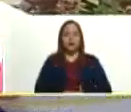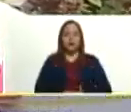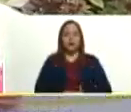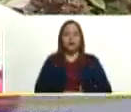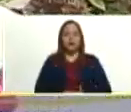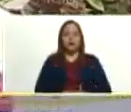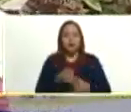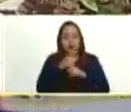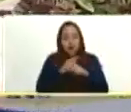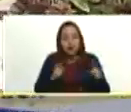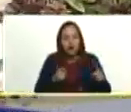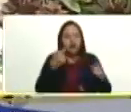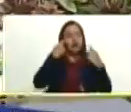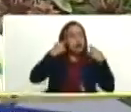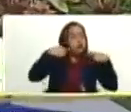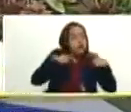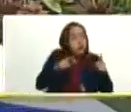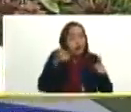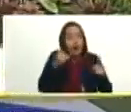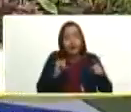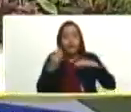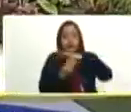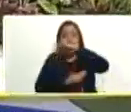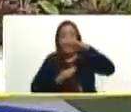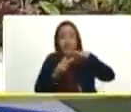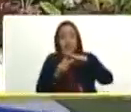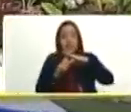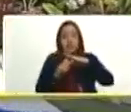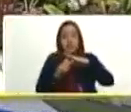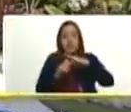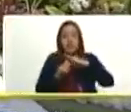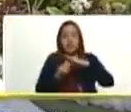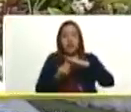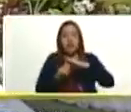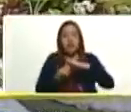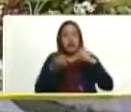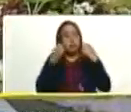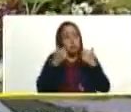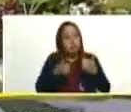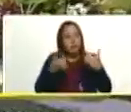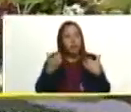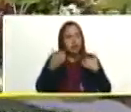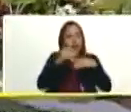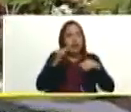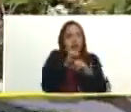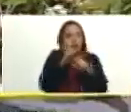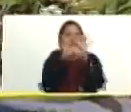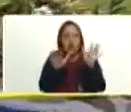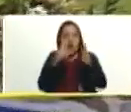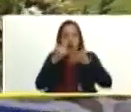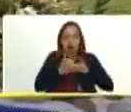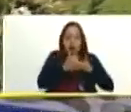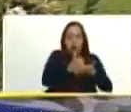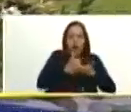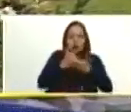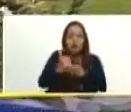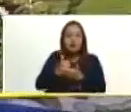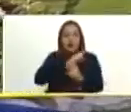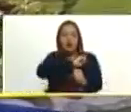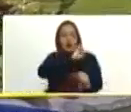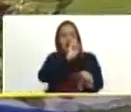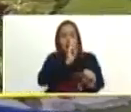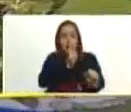Pero a menos que tengamos una base institucional clara, que nos ayude a